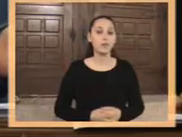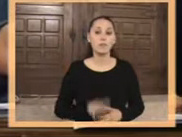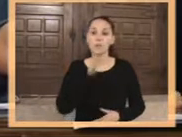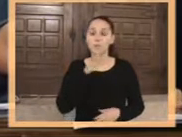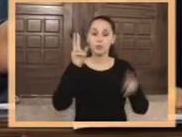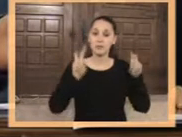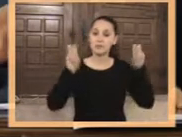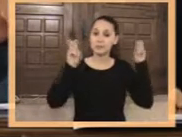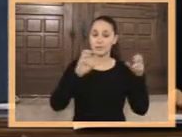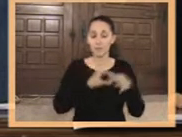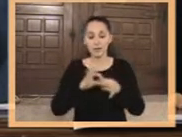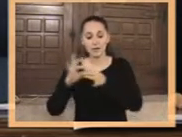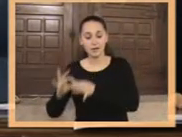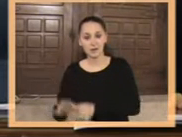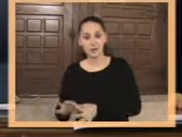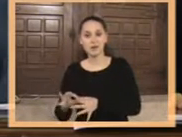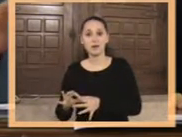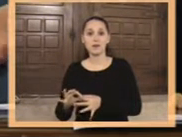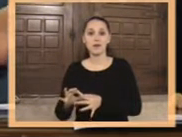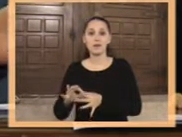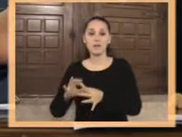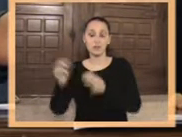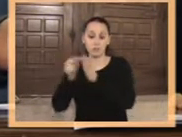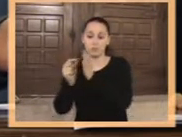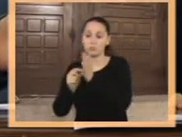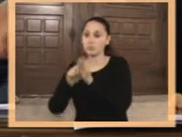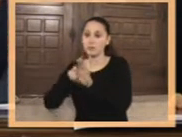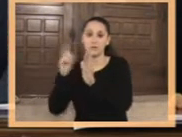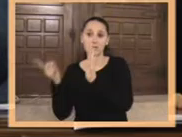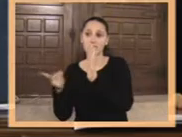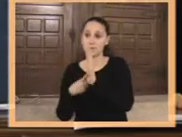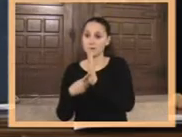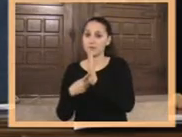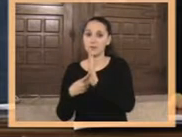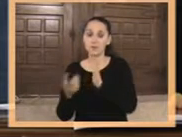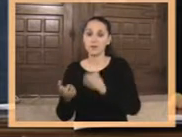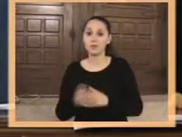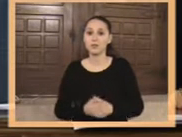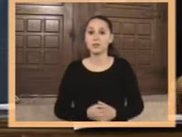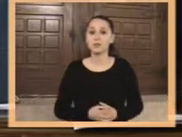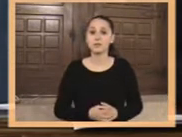relativos a la mención del señor Monago y del señor Vara, sencillamente eso. Al señor